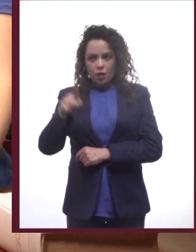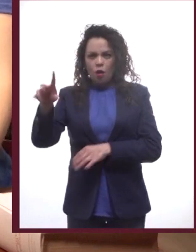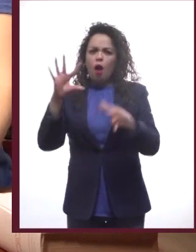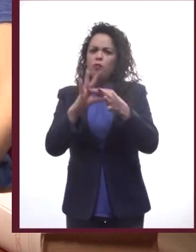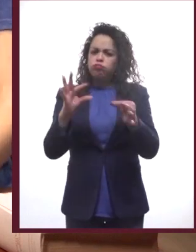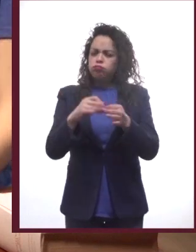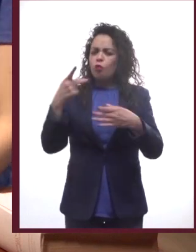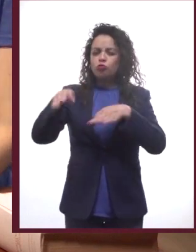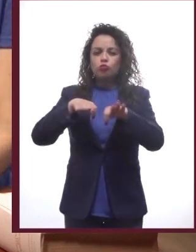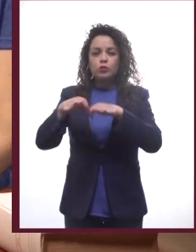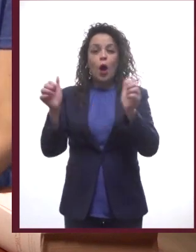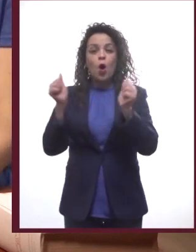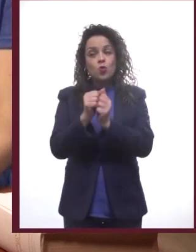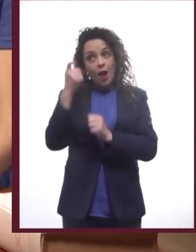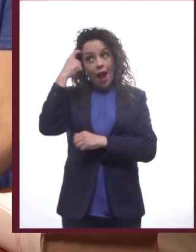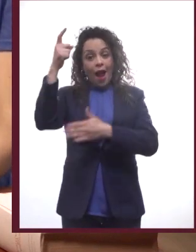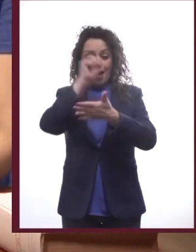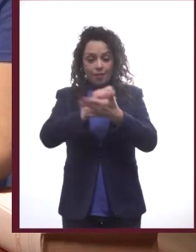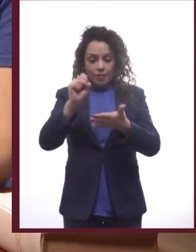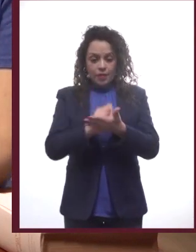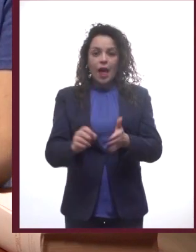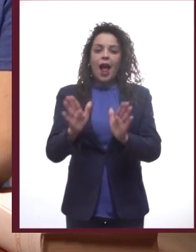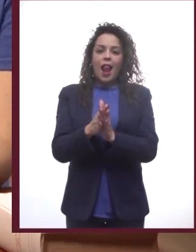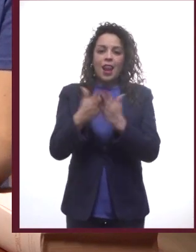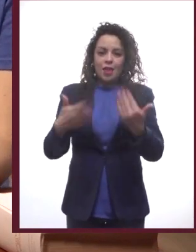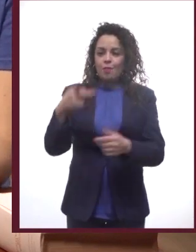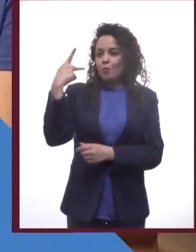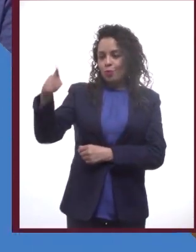su trabajo con los autores y sus obras.